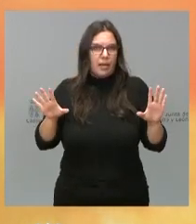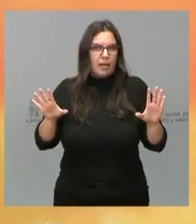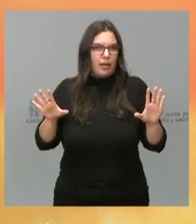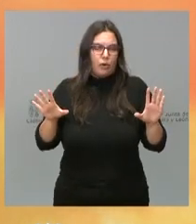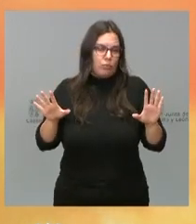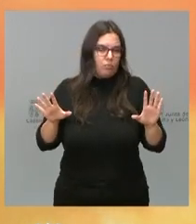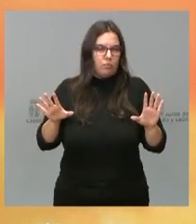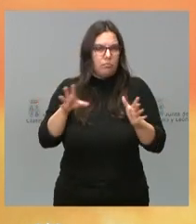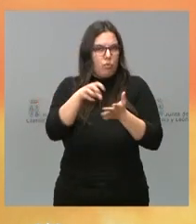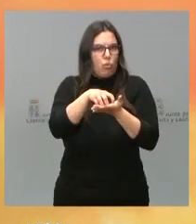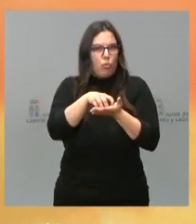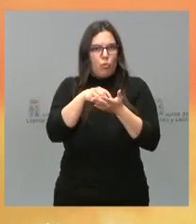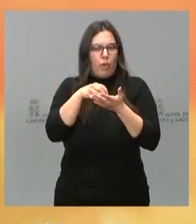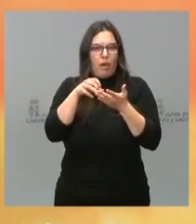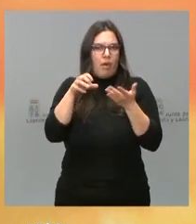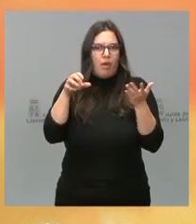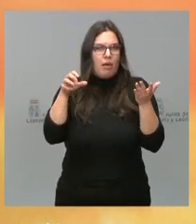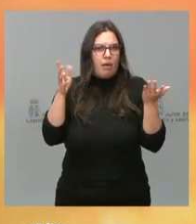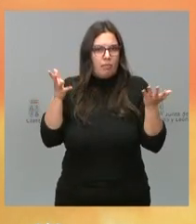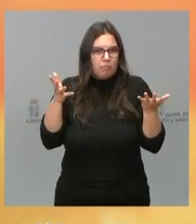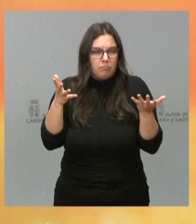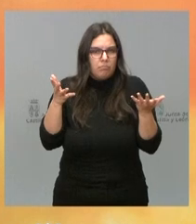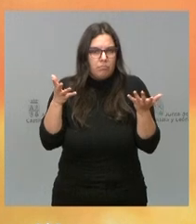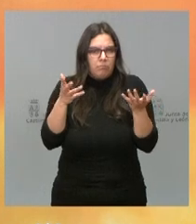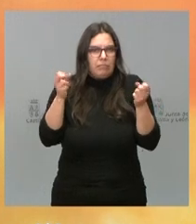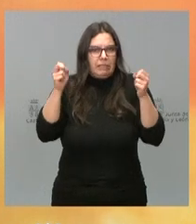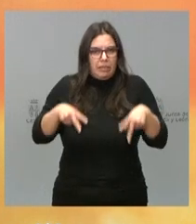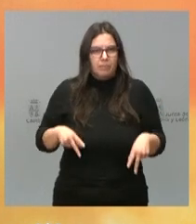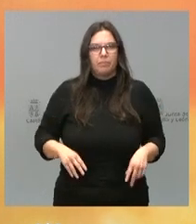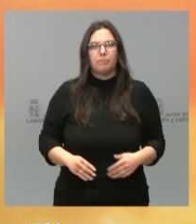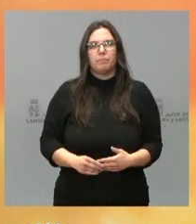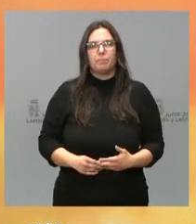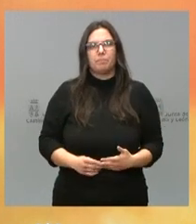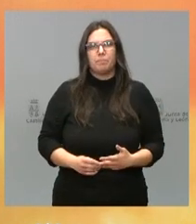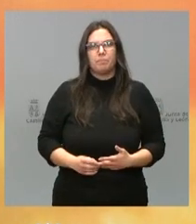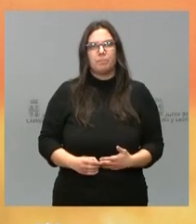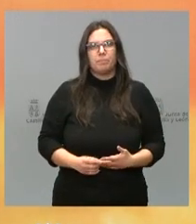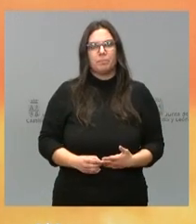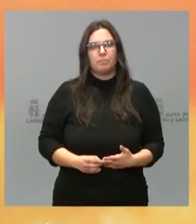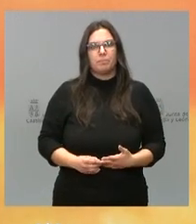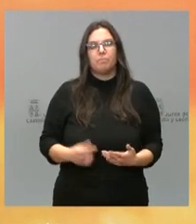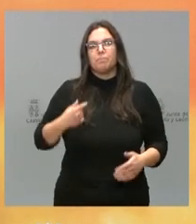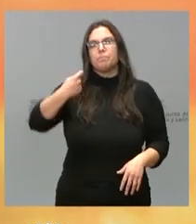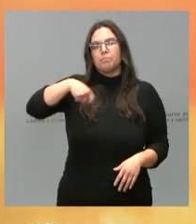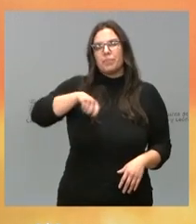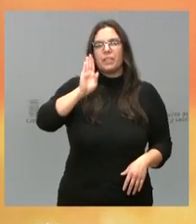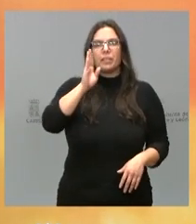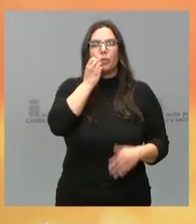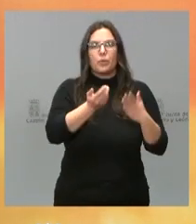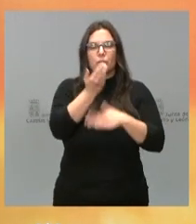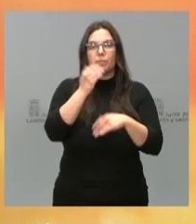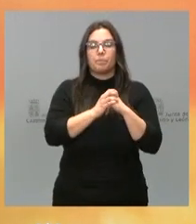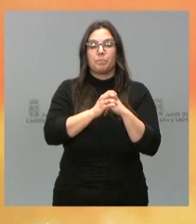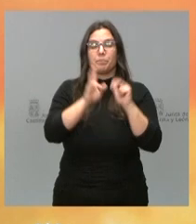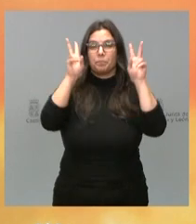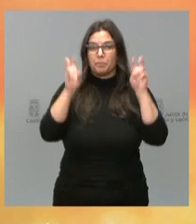quedarán totalmente bueno aclaradas sí Presidente buenos días en